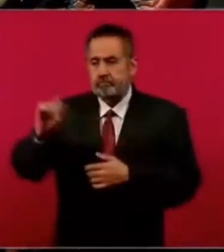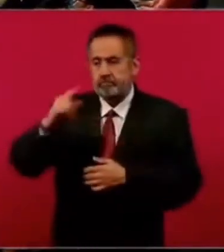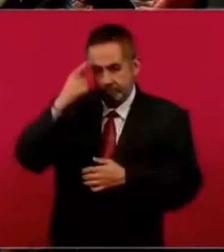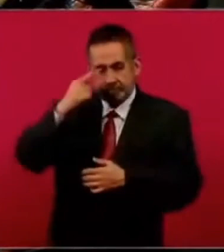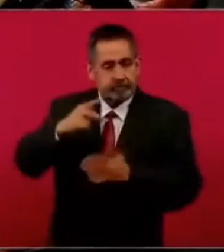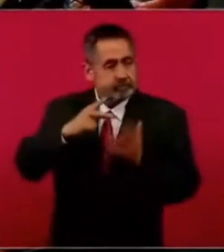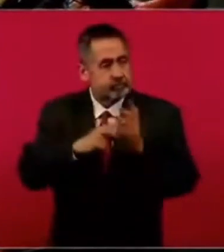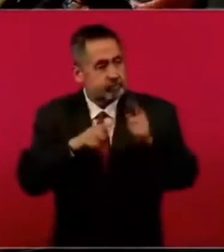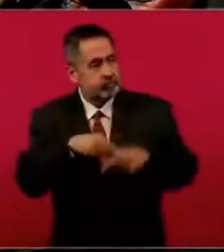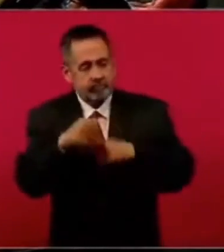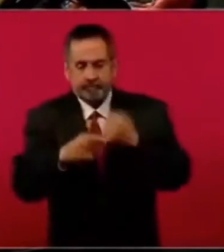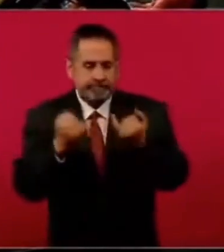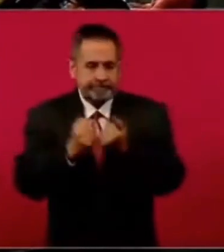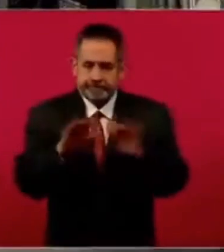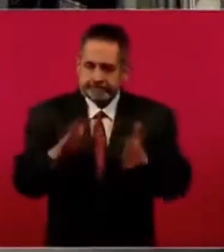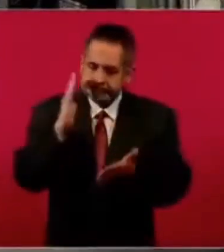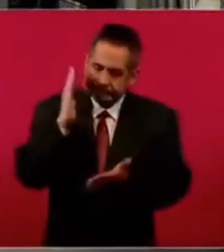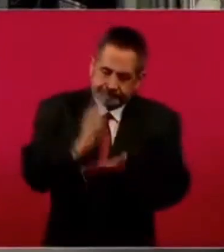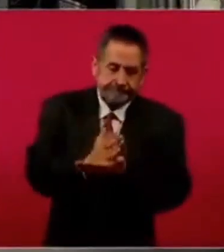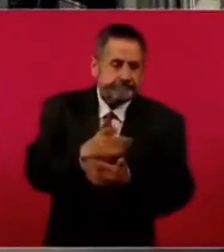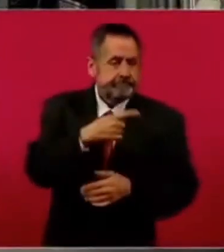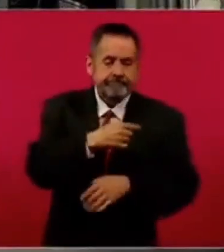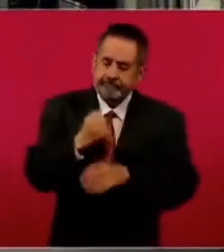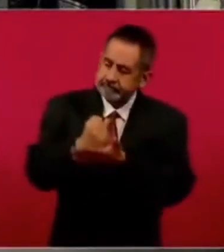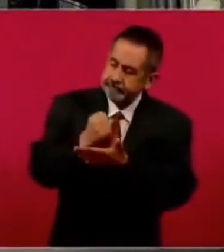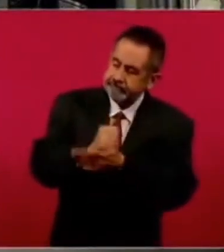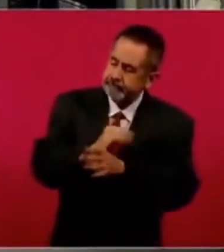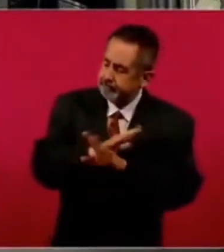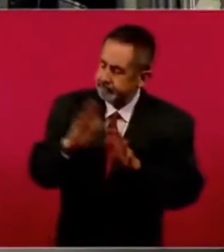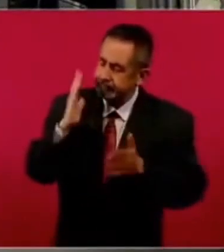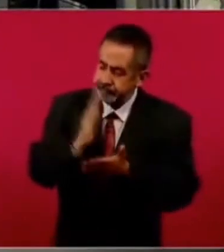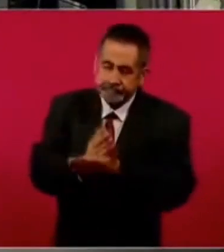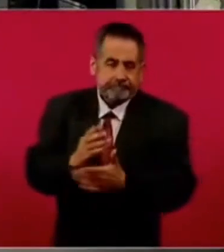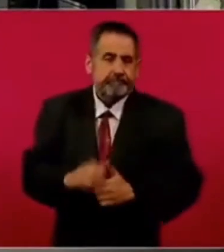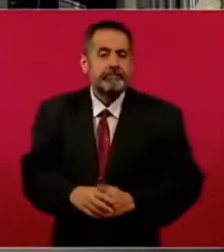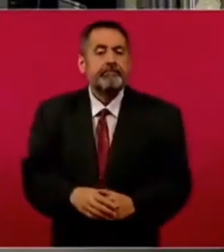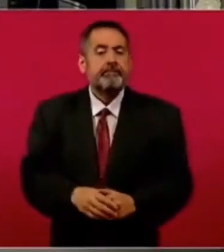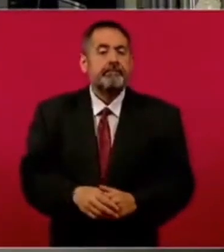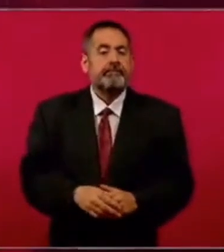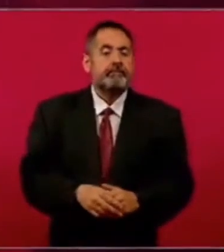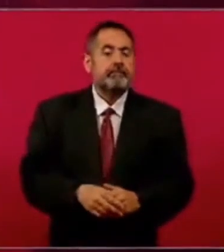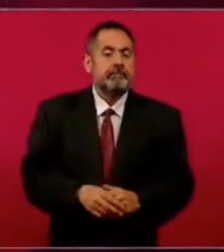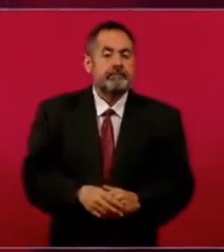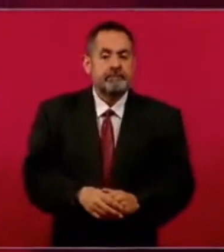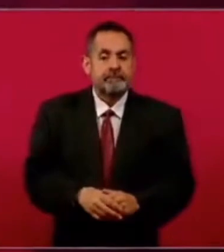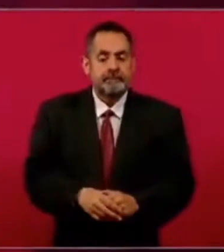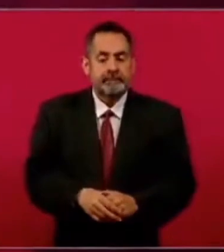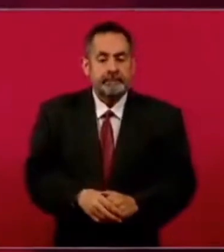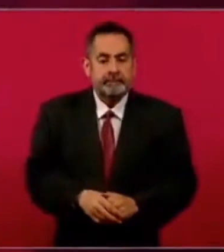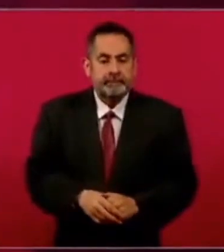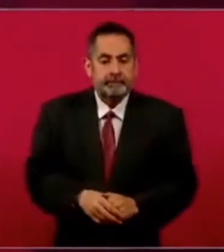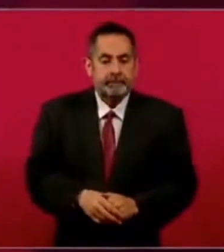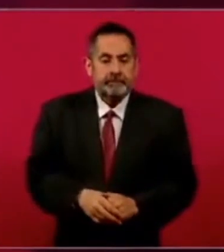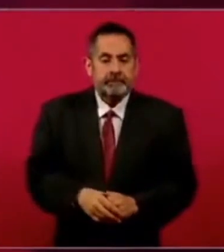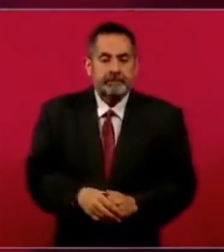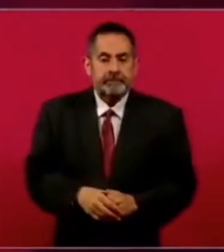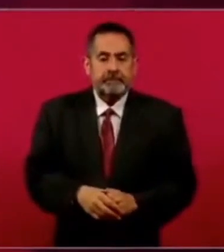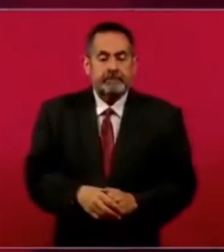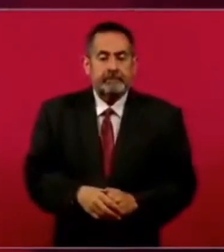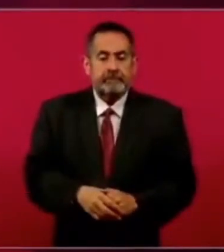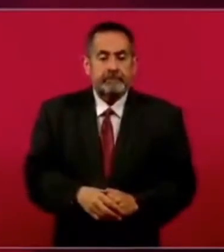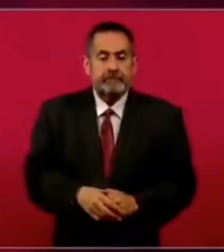que esto se repita, qué ha sido una de las exigencias de los papás. Bueno, pues ofrecerles pues